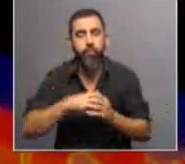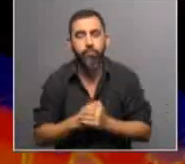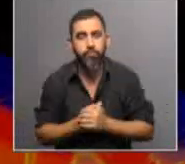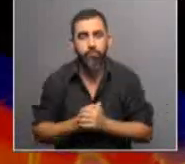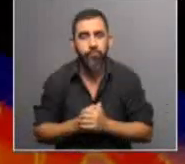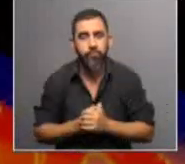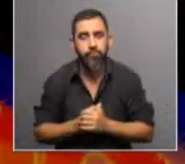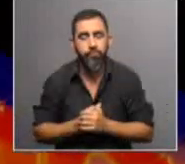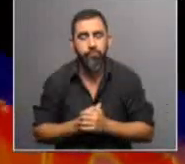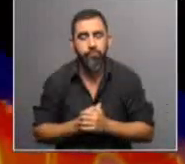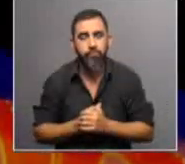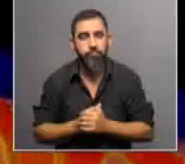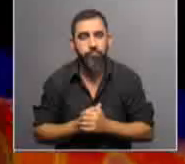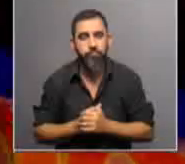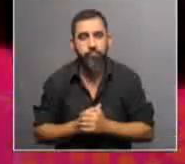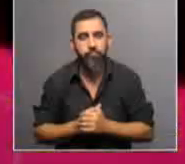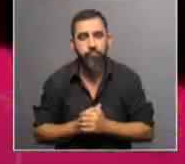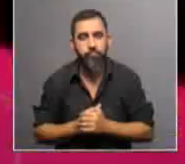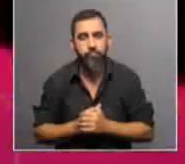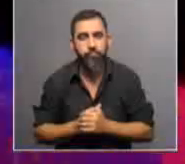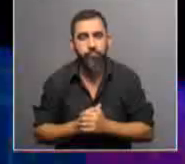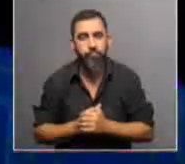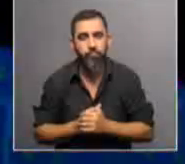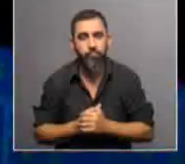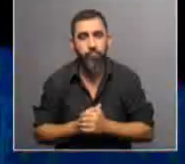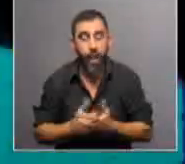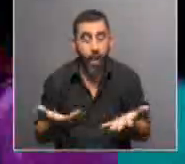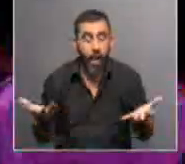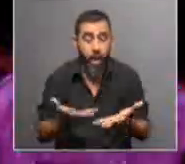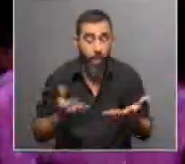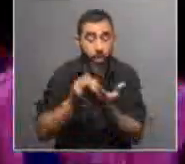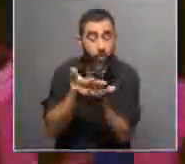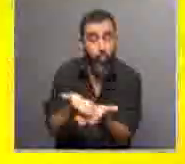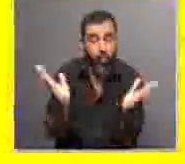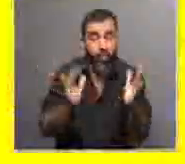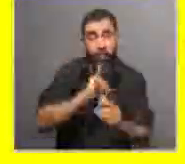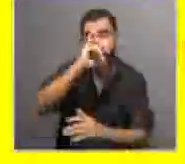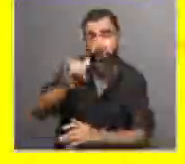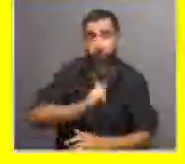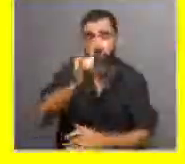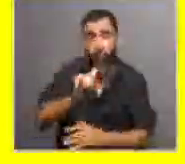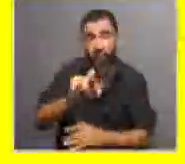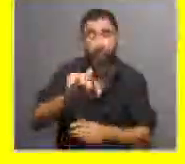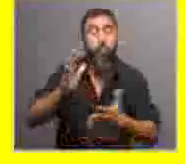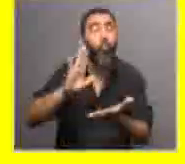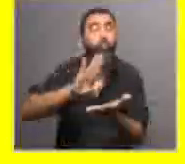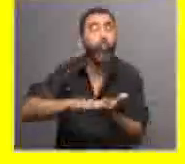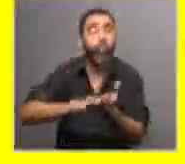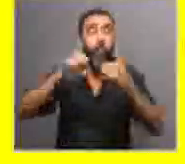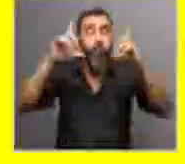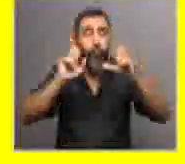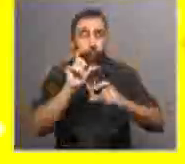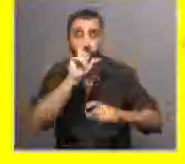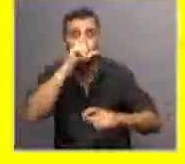sobre un archivo que va a estar para la población. Como dije, ahora les voy a mostrar mi informe, que fue sobre el Centro de Fotografía